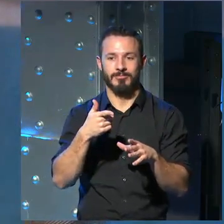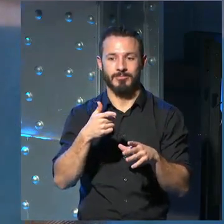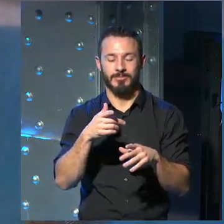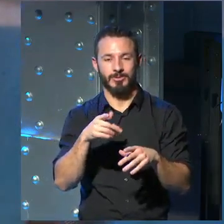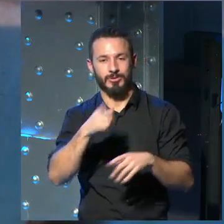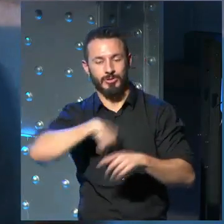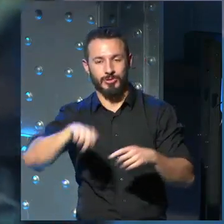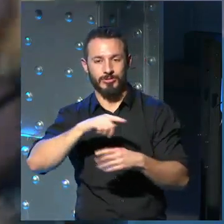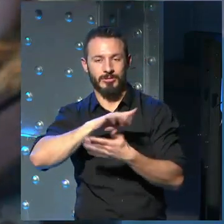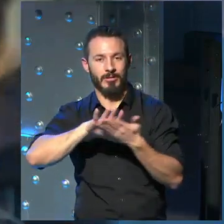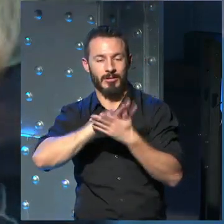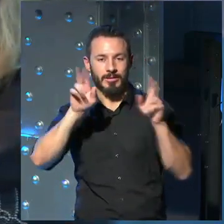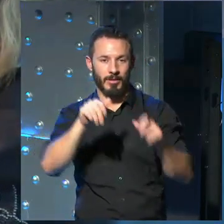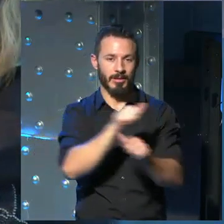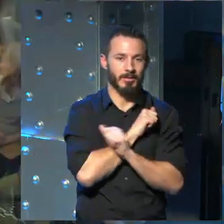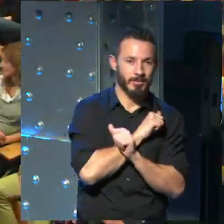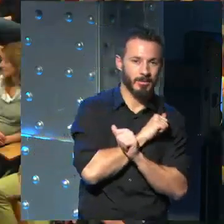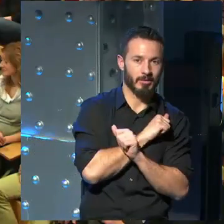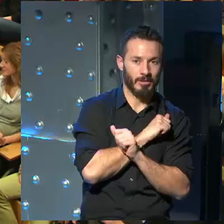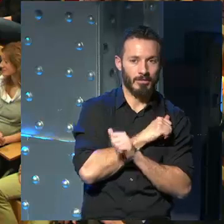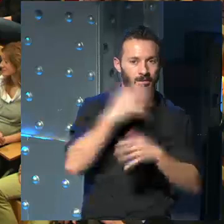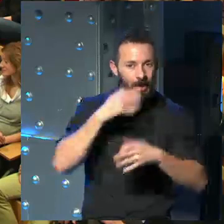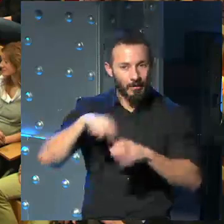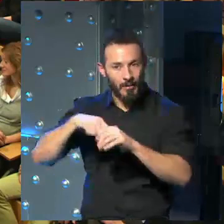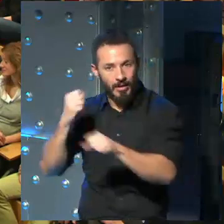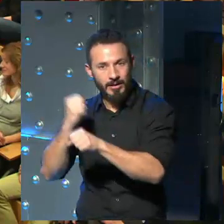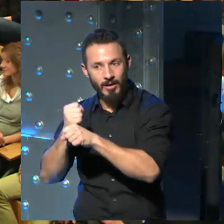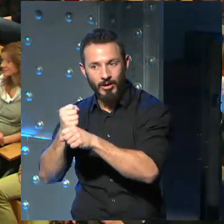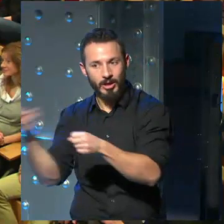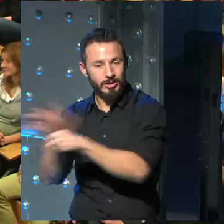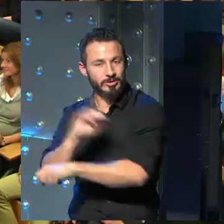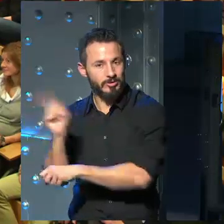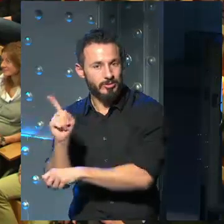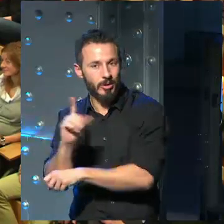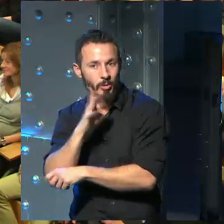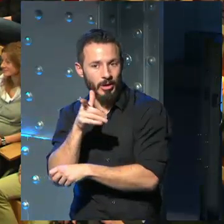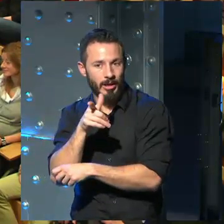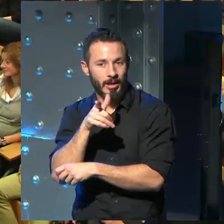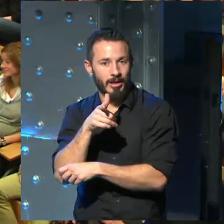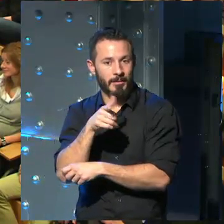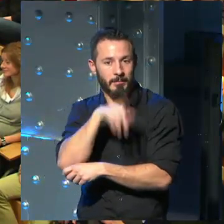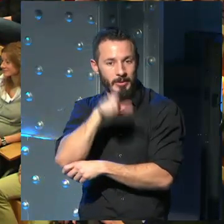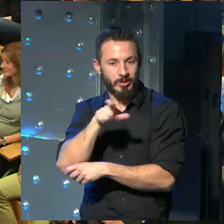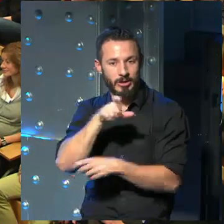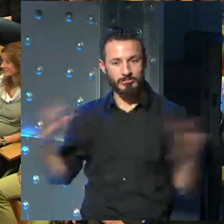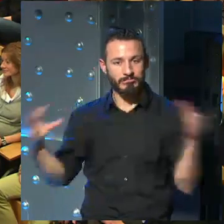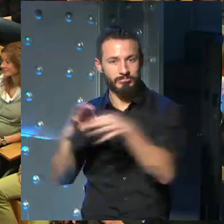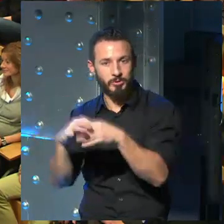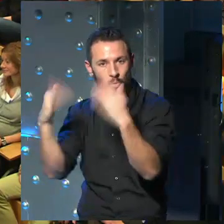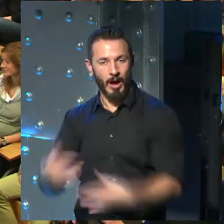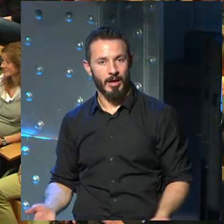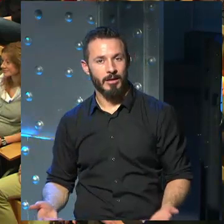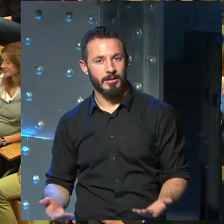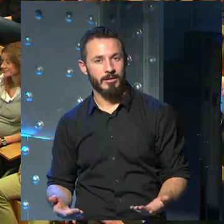desempleo, pero lo cierto es que hay puestos de trabajo hoy por hoy sin cubrir porque no tenemos a esas personas de las profesiones del futuro, ¿no?